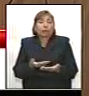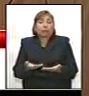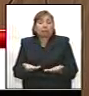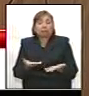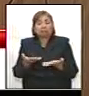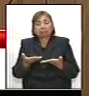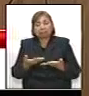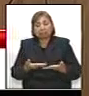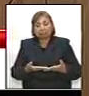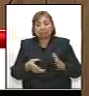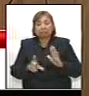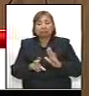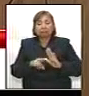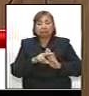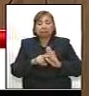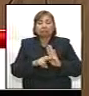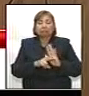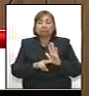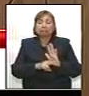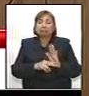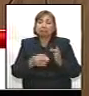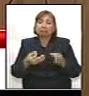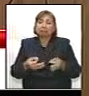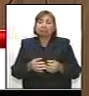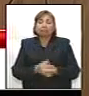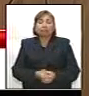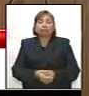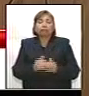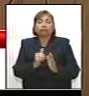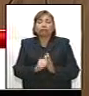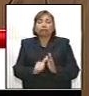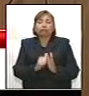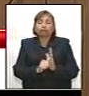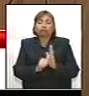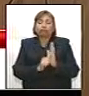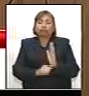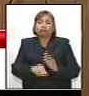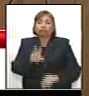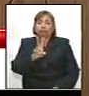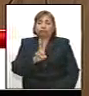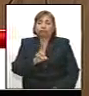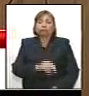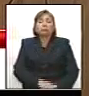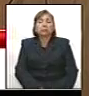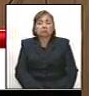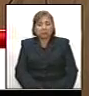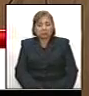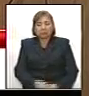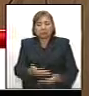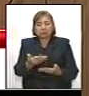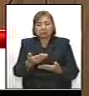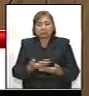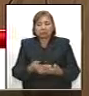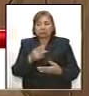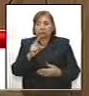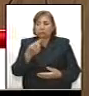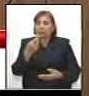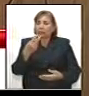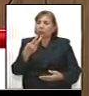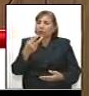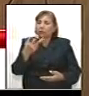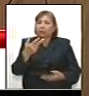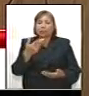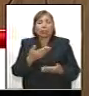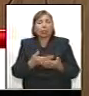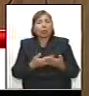dispuesto en las normas legales vigentes. Y el artículo 2, norma derogatoria. Deróganse la primera, segunda y cuarta